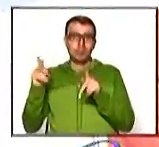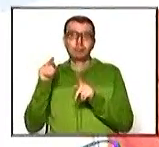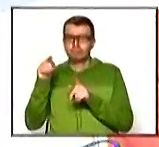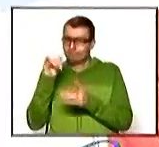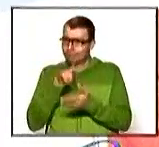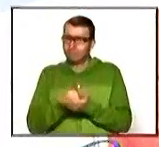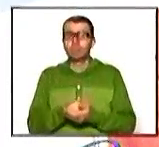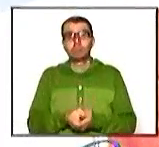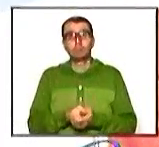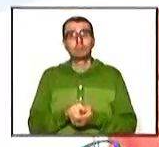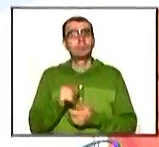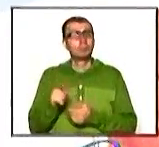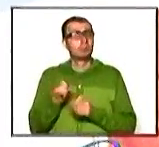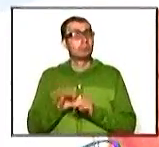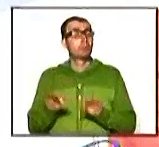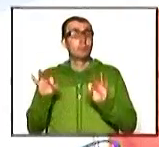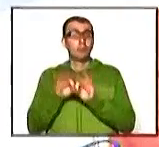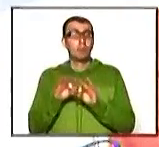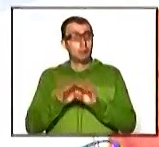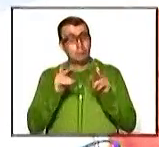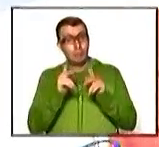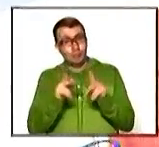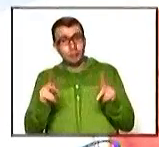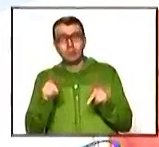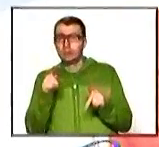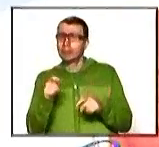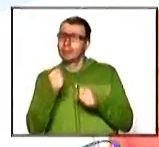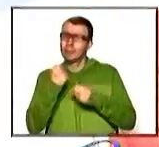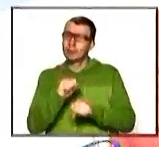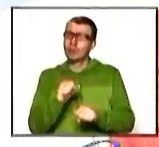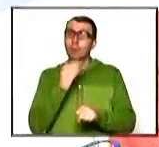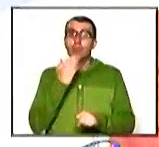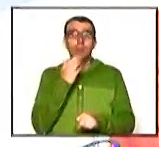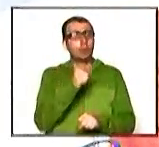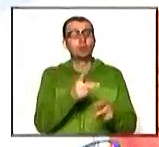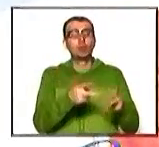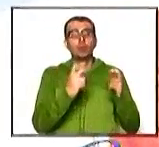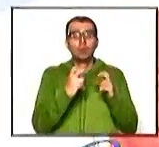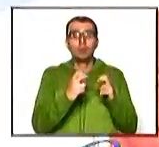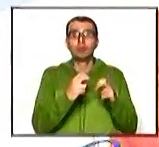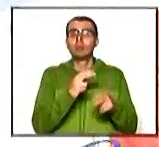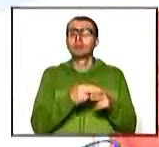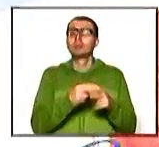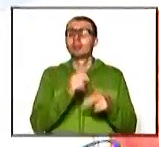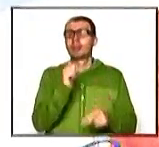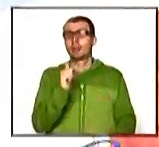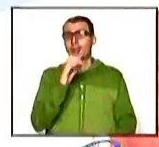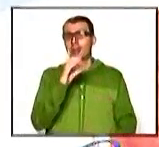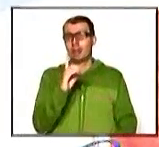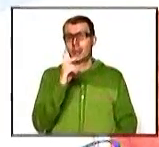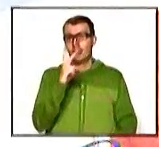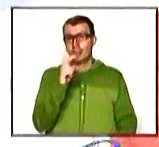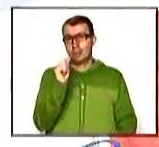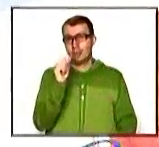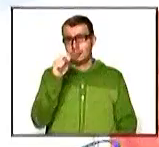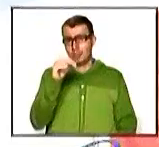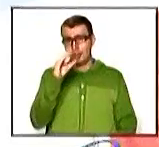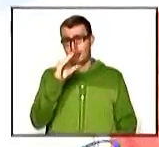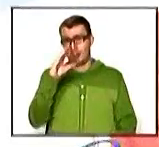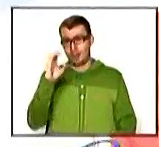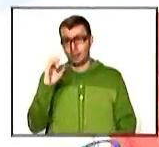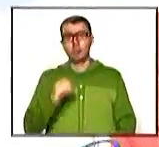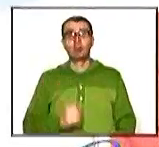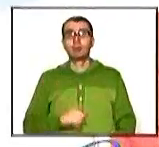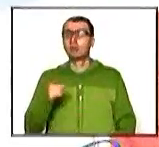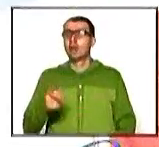es algo importante en los pacientes es que traten de utilizar... Hay un producto nuevo que se llama Advance. Se escribe Advance. Es un